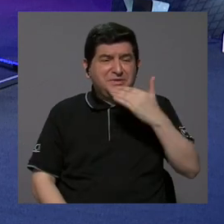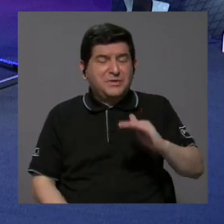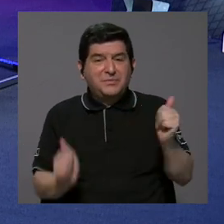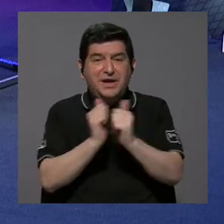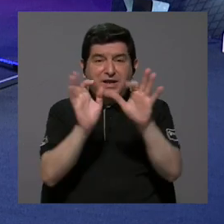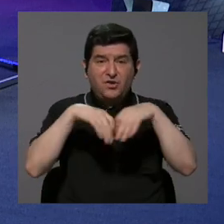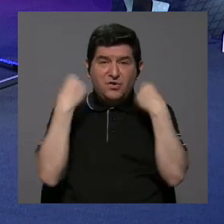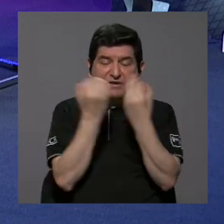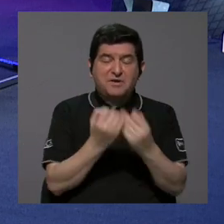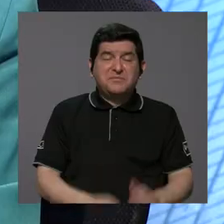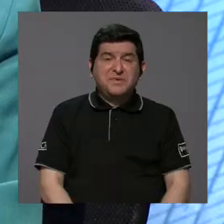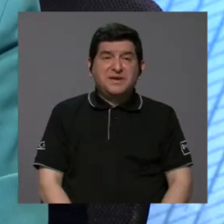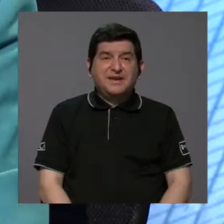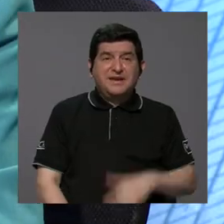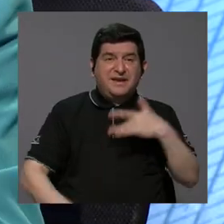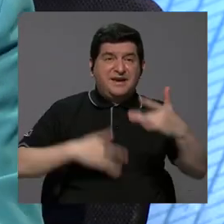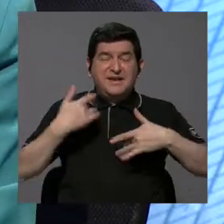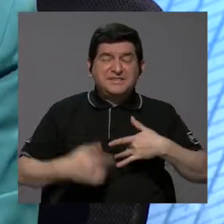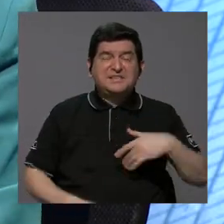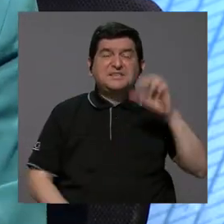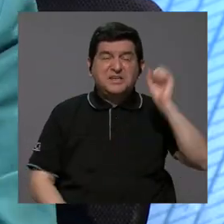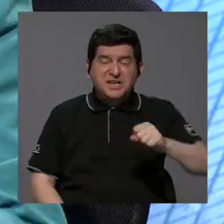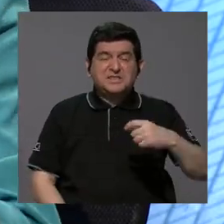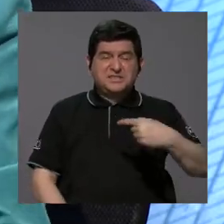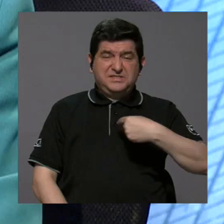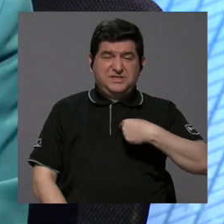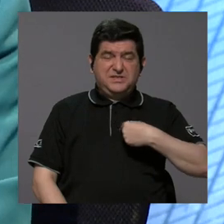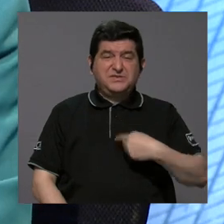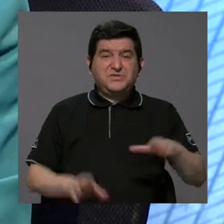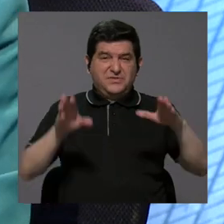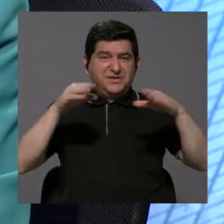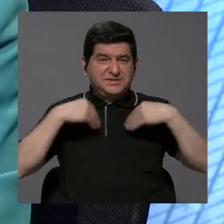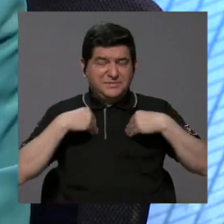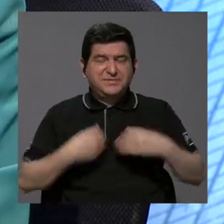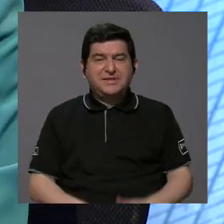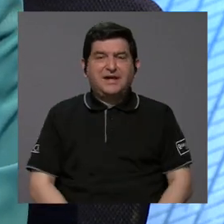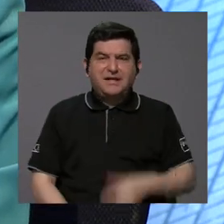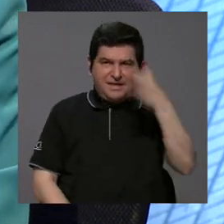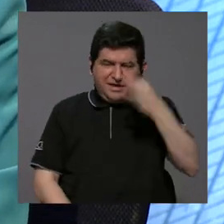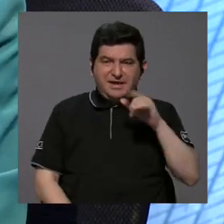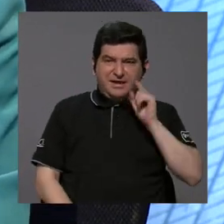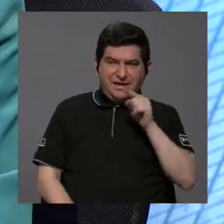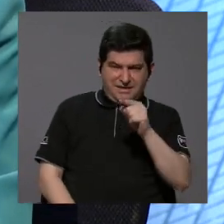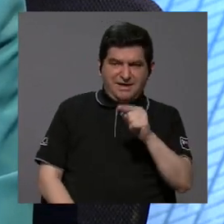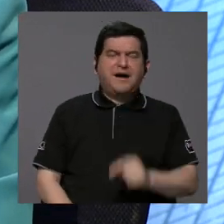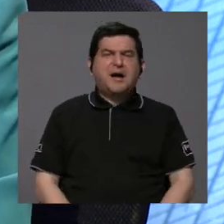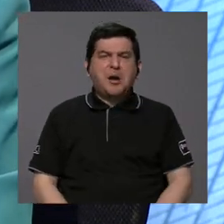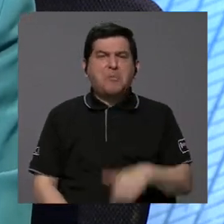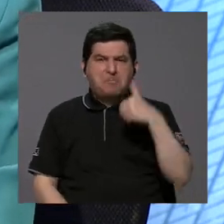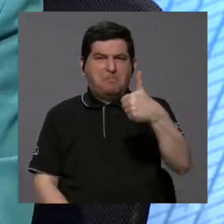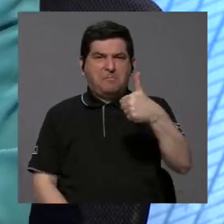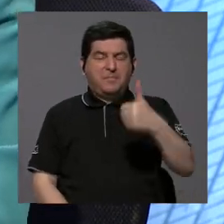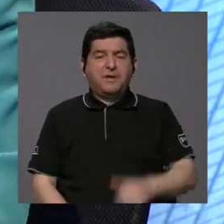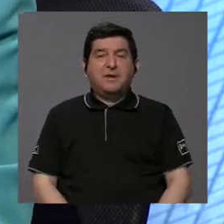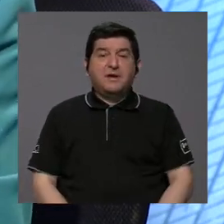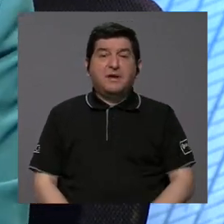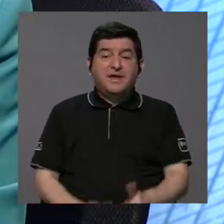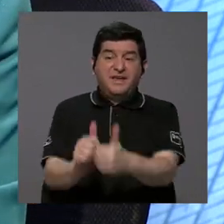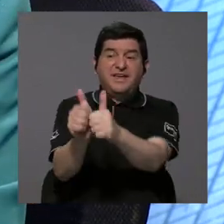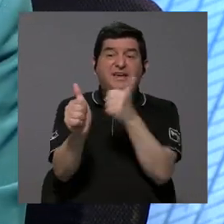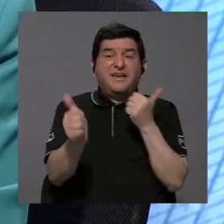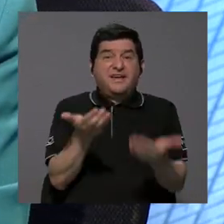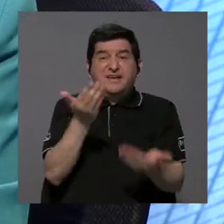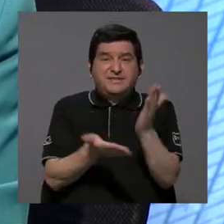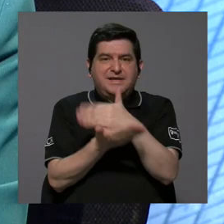estaba segura que me iban a aceptar que creían en mi talento que crean en mi disciplina y un gran retroceso